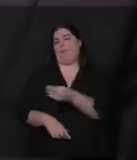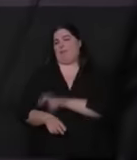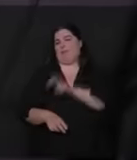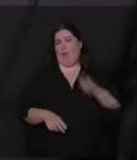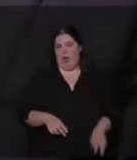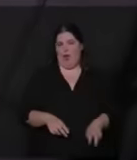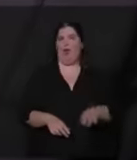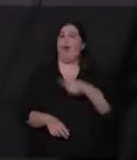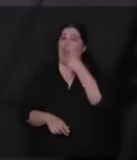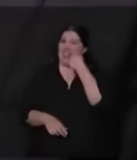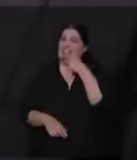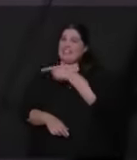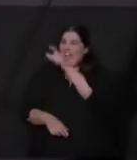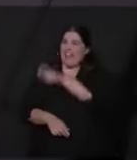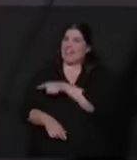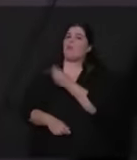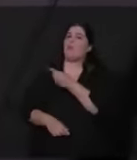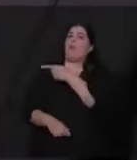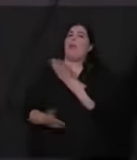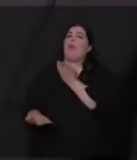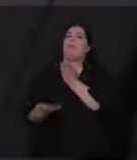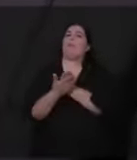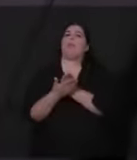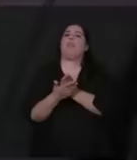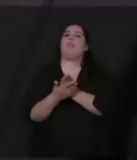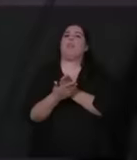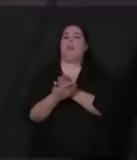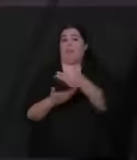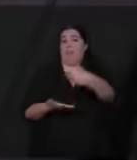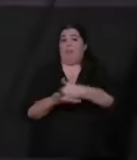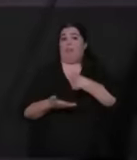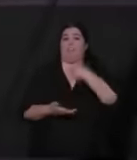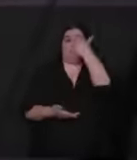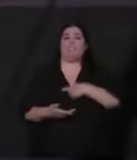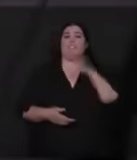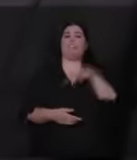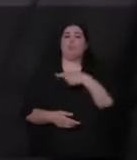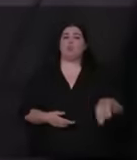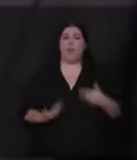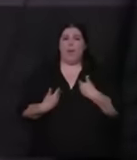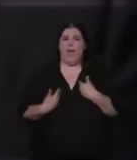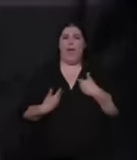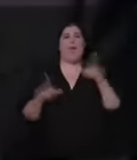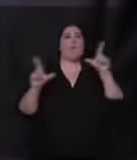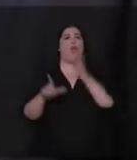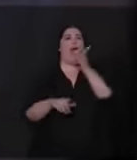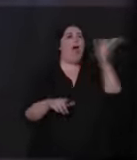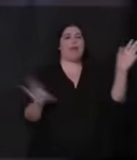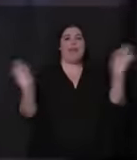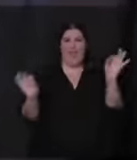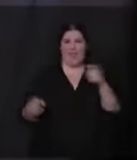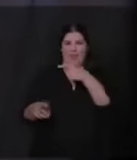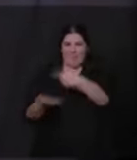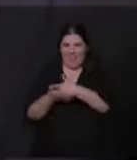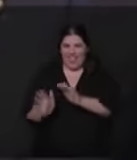es interesante, digamos, porque él pedía la censura de mi persona, que yo no participara en ningún programa ni nada por el estilo,